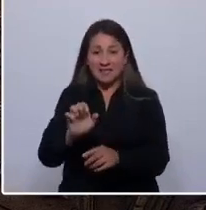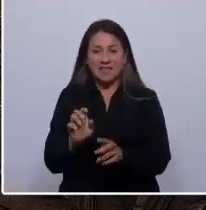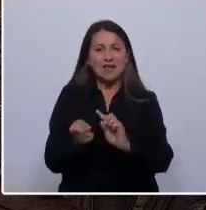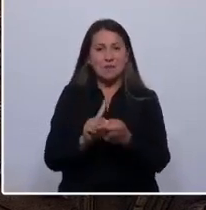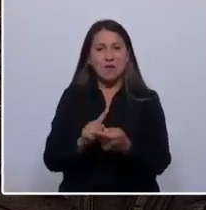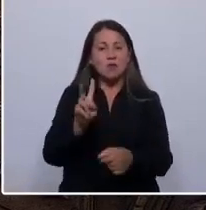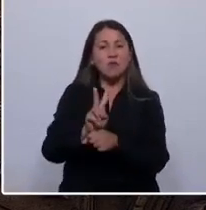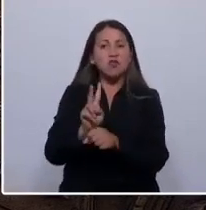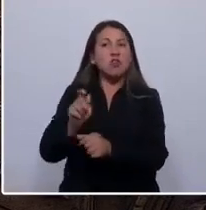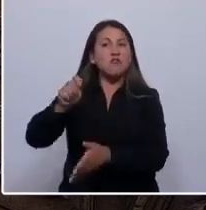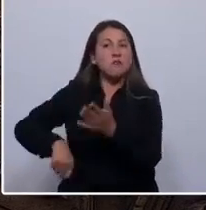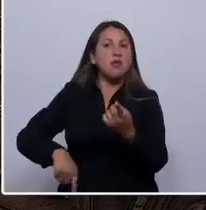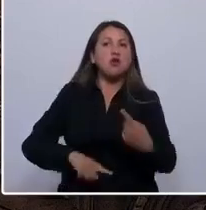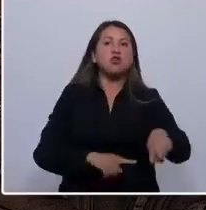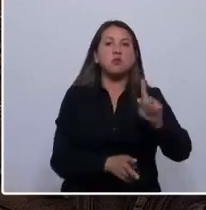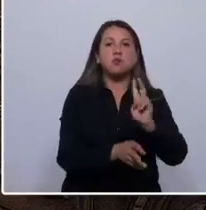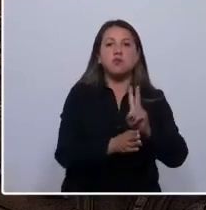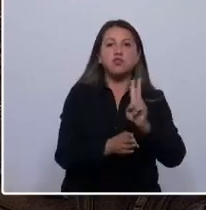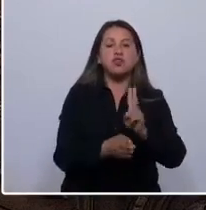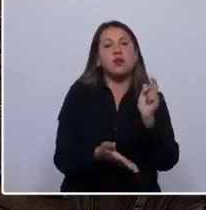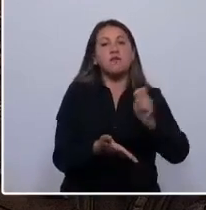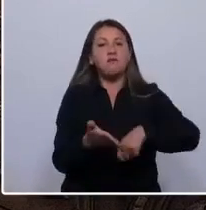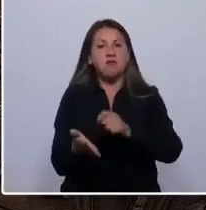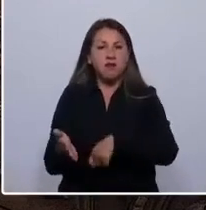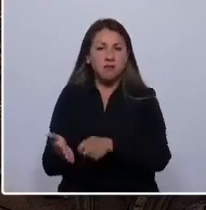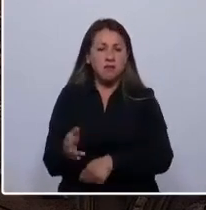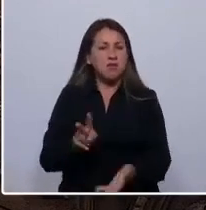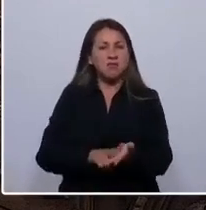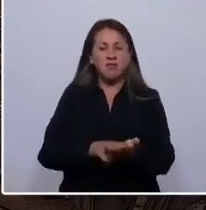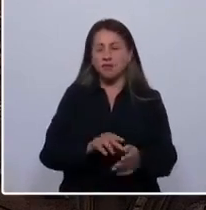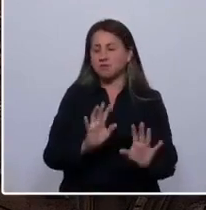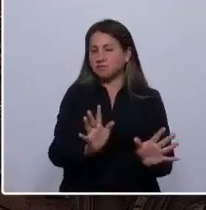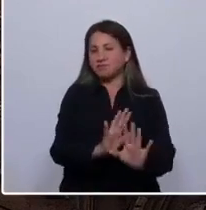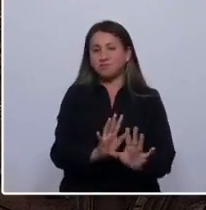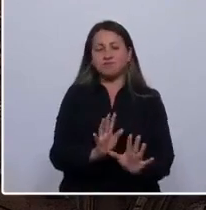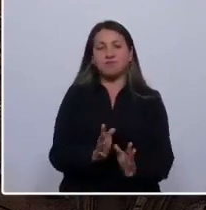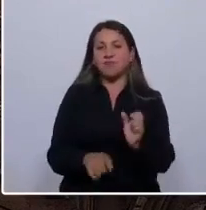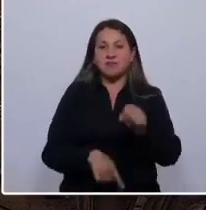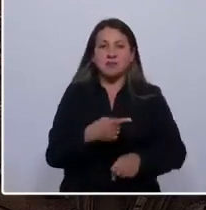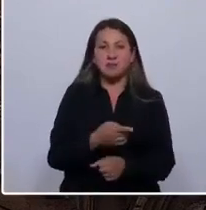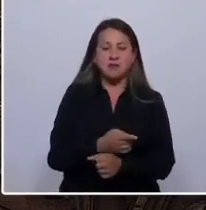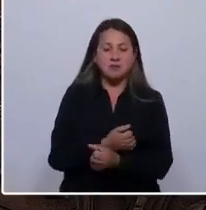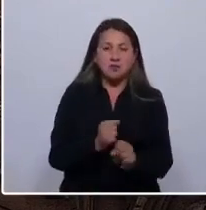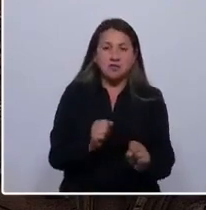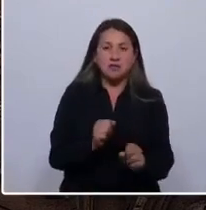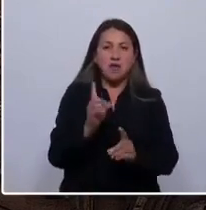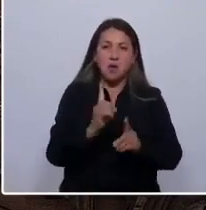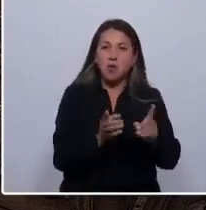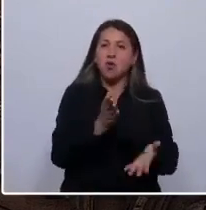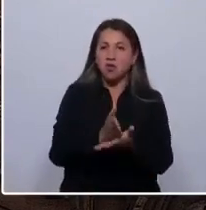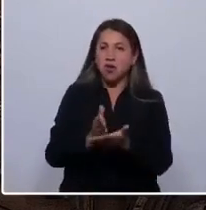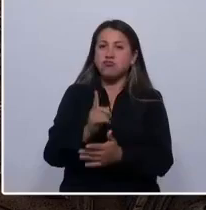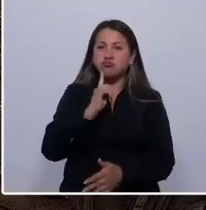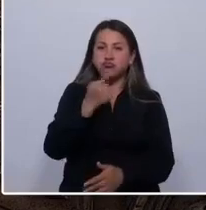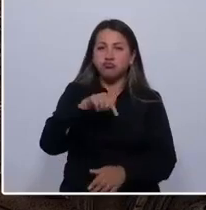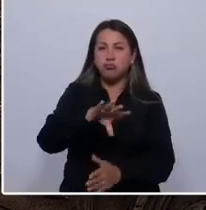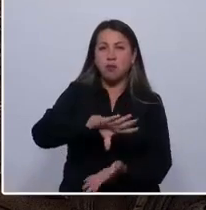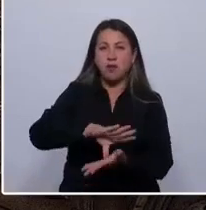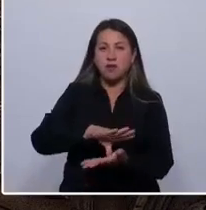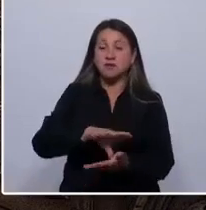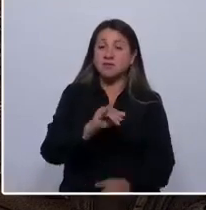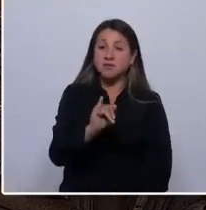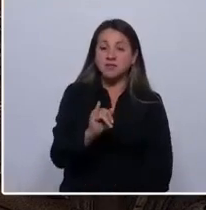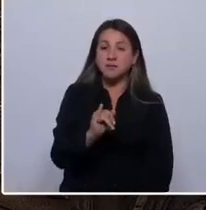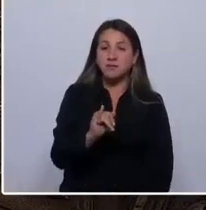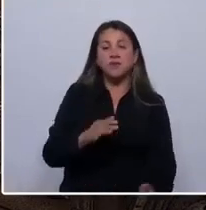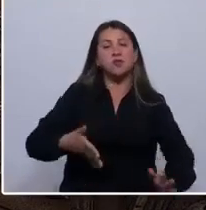y que firmaban otros docentes. Una aberración de algunos colegios de nuestro país. Aún así, con